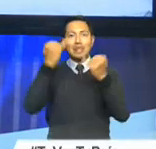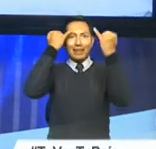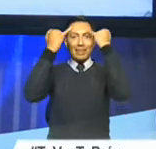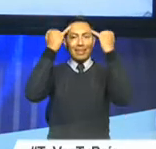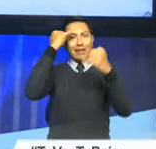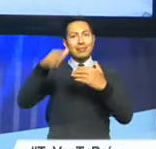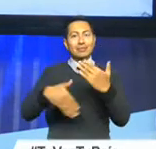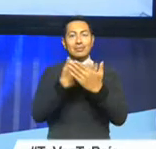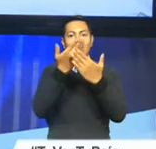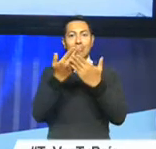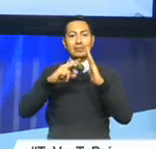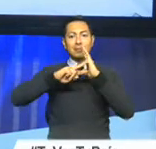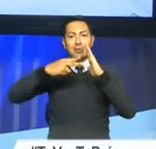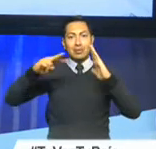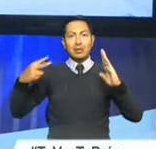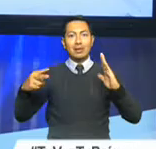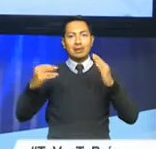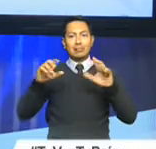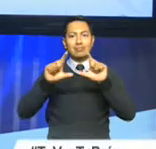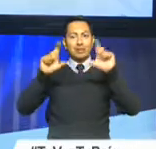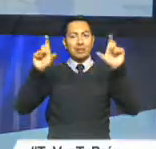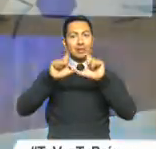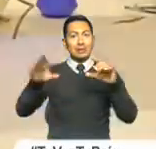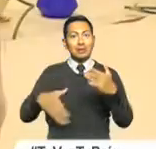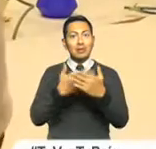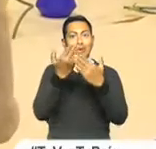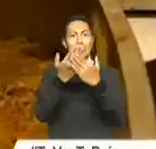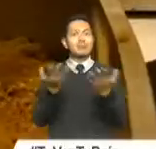entre Ecuador y Perú. Los detalles en la siguiente nota.